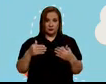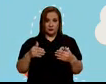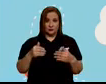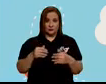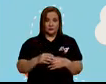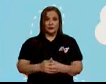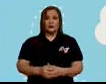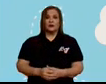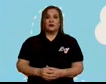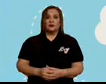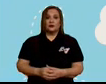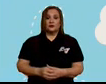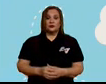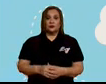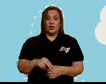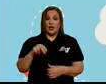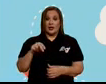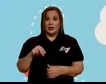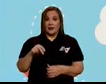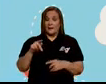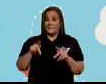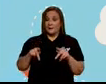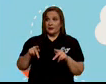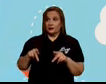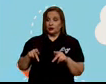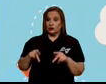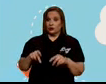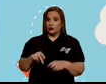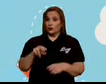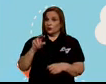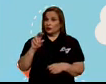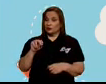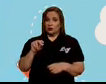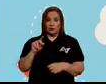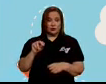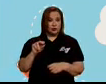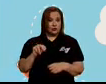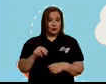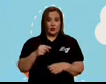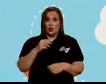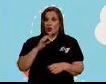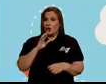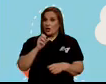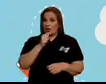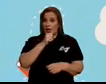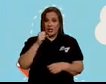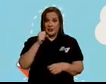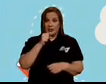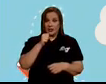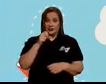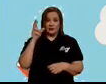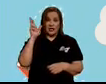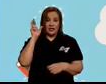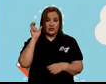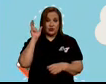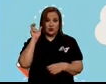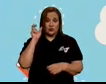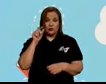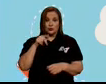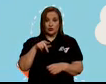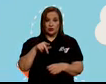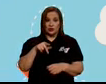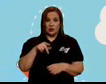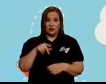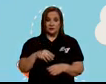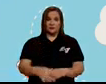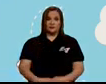del himno nacional, los presentes no deben cantarlo. En su lugar deben escuchar y guardar el debido